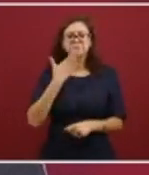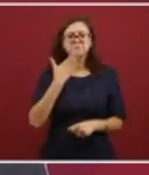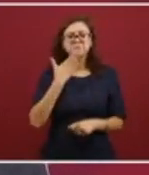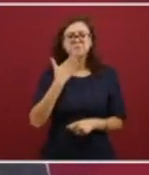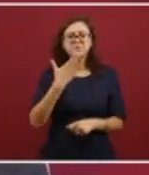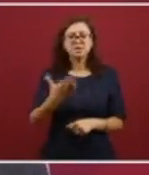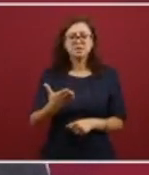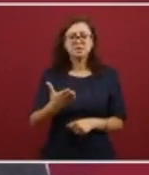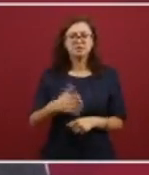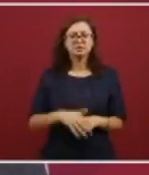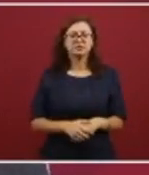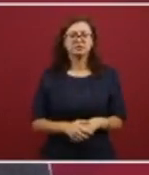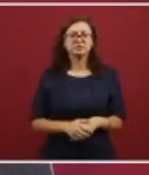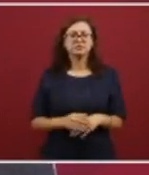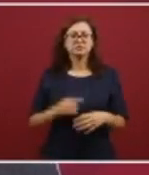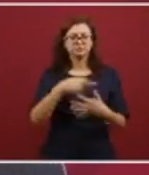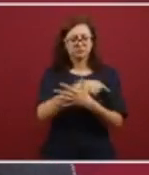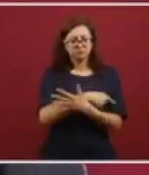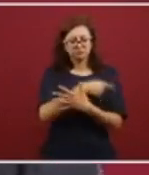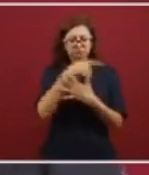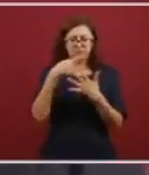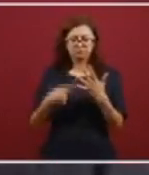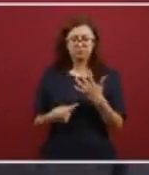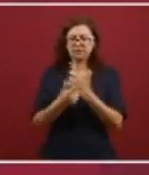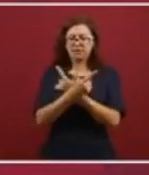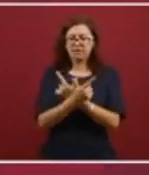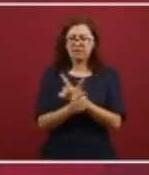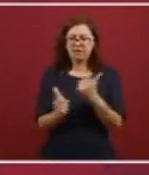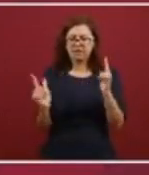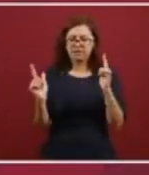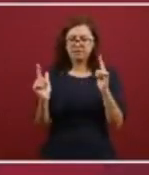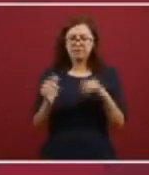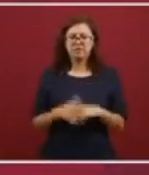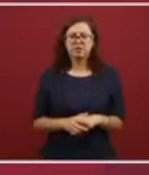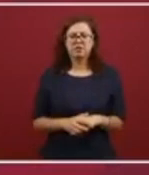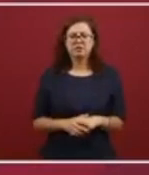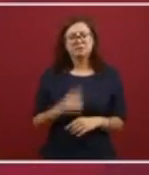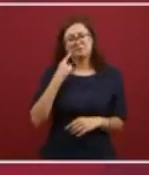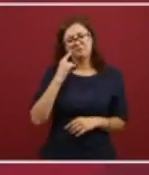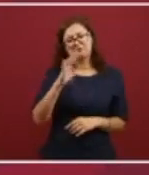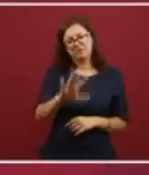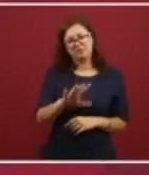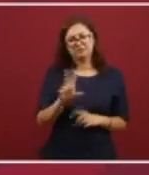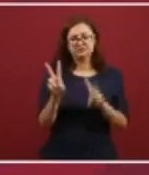hay libertades plenas. Fíjense cómo estará lo de las libertades ahora,